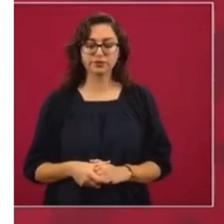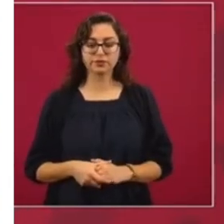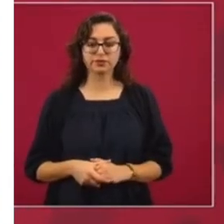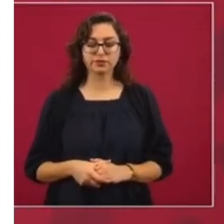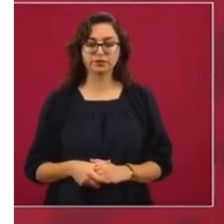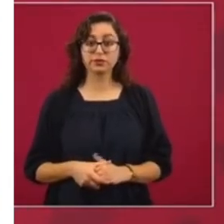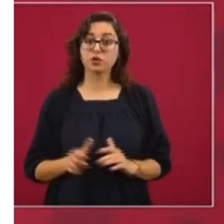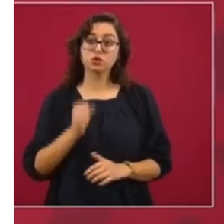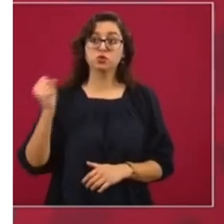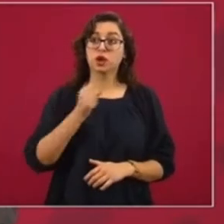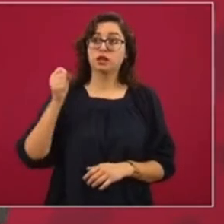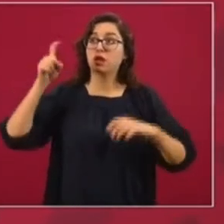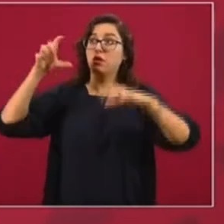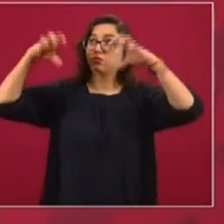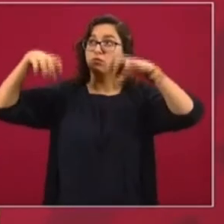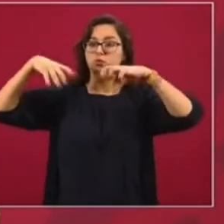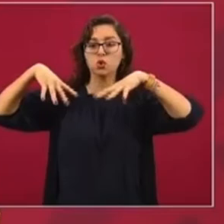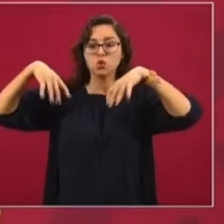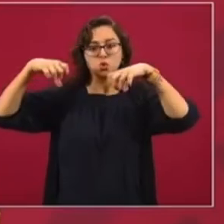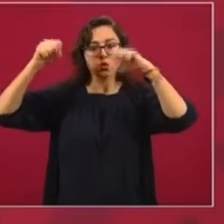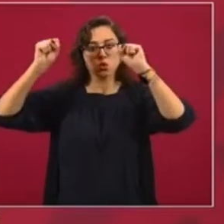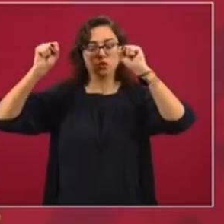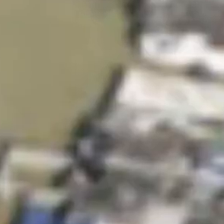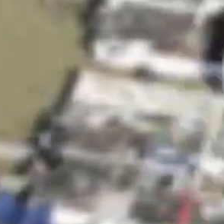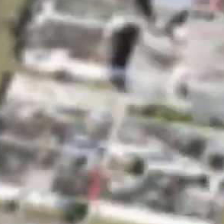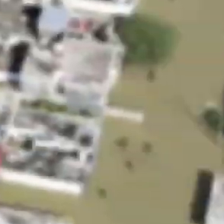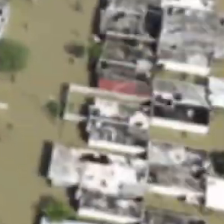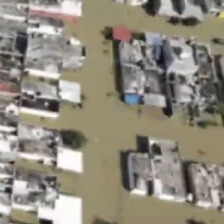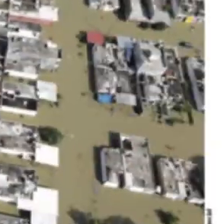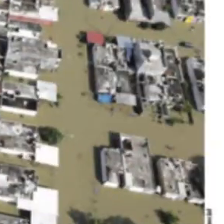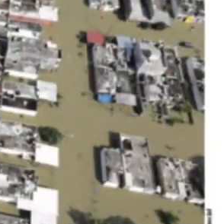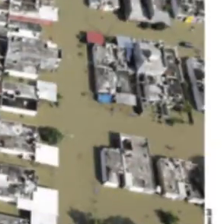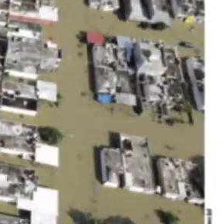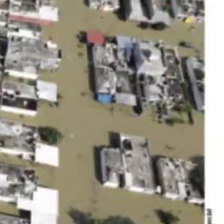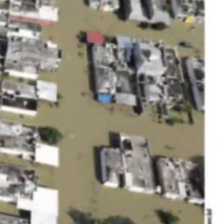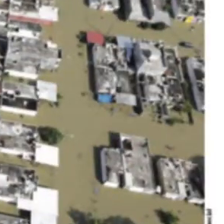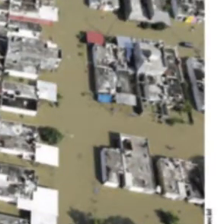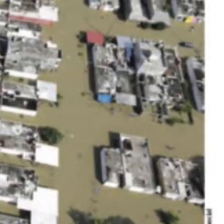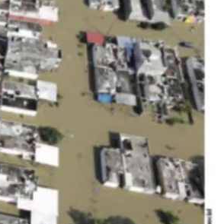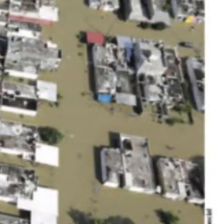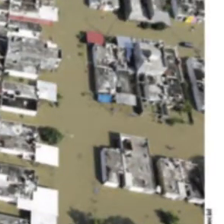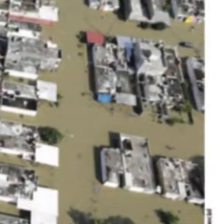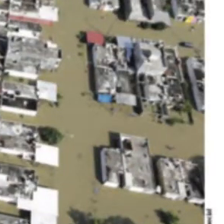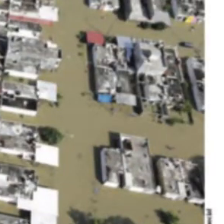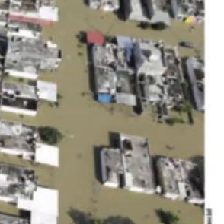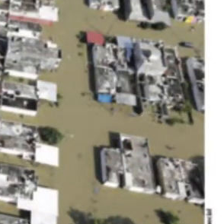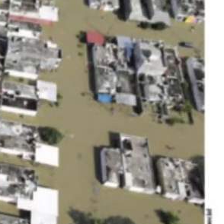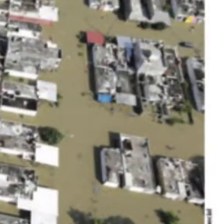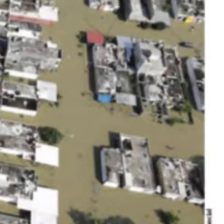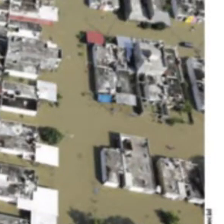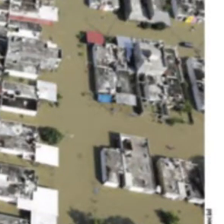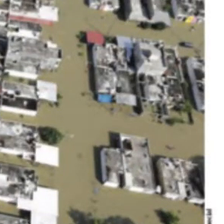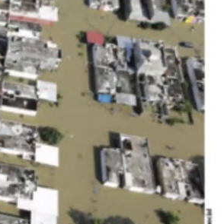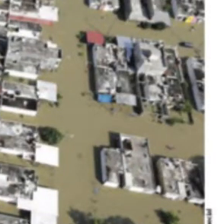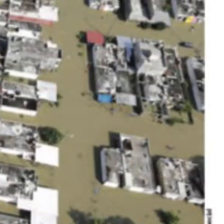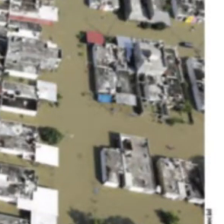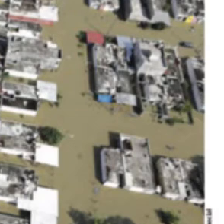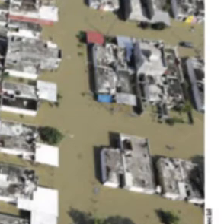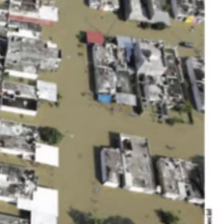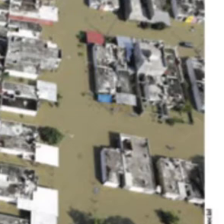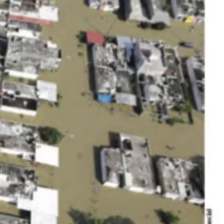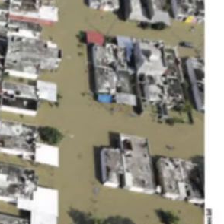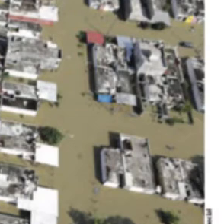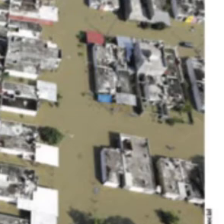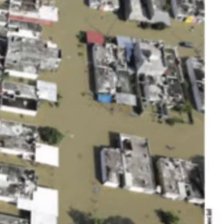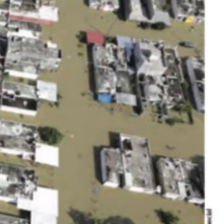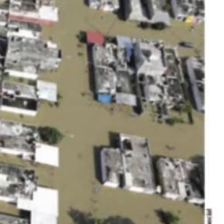ha dejado de llover, una precipitación histórica, nunca había llovido tanto, hablo